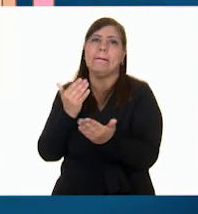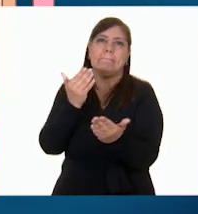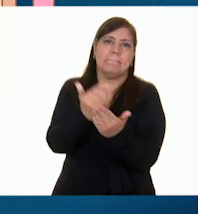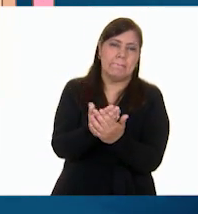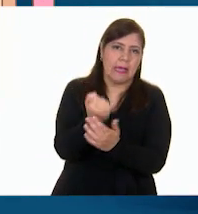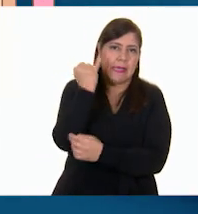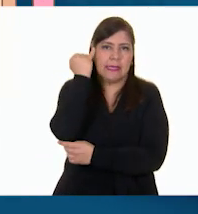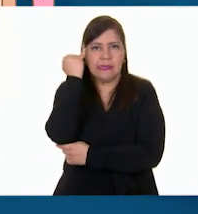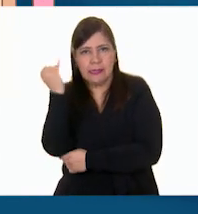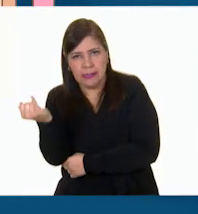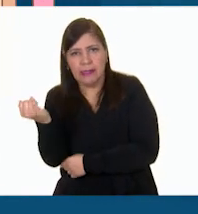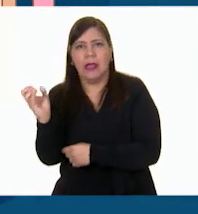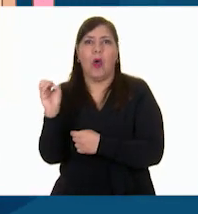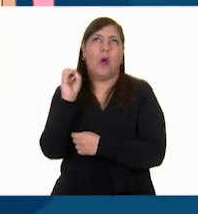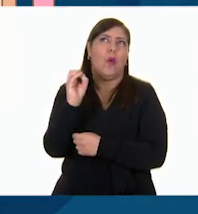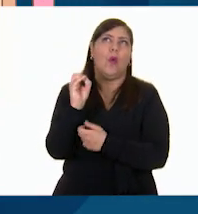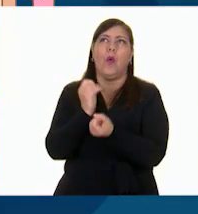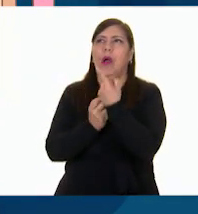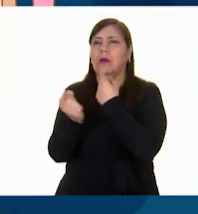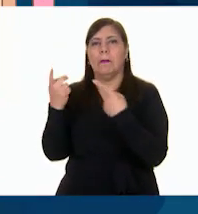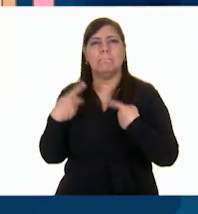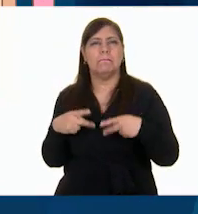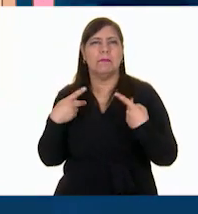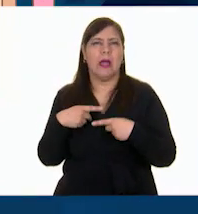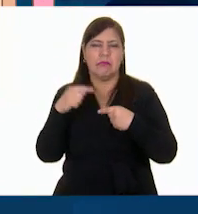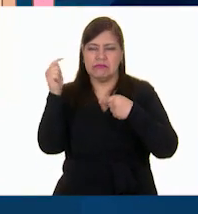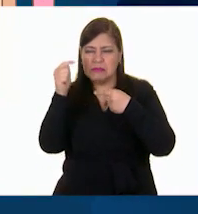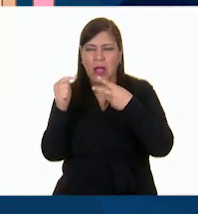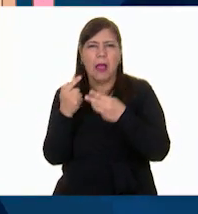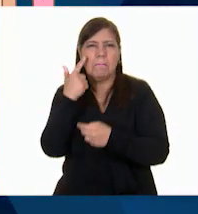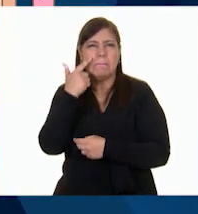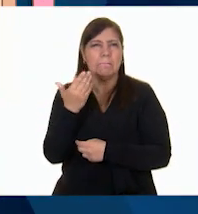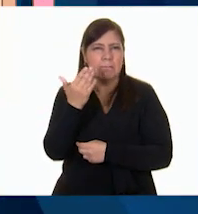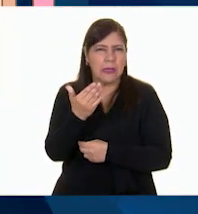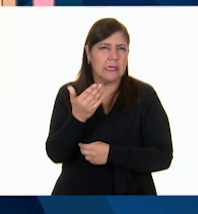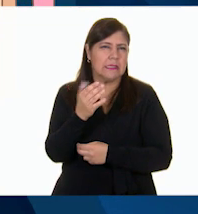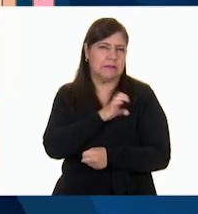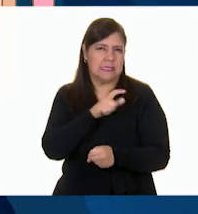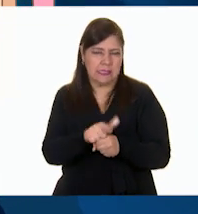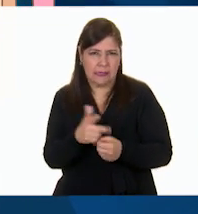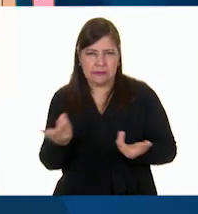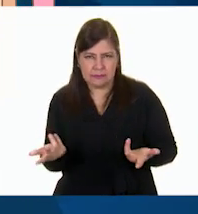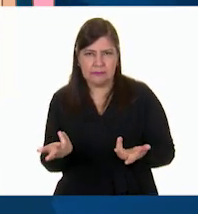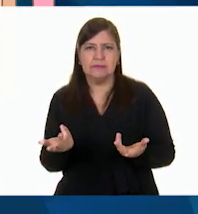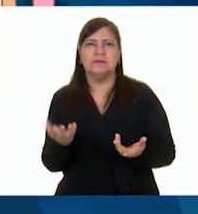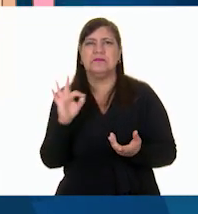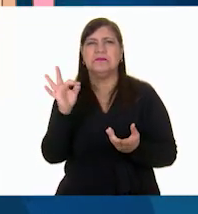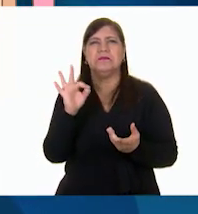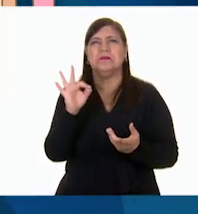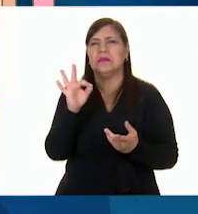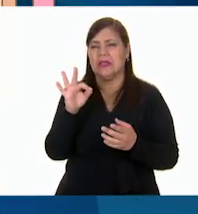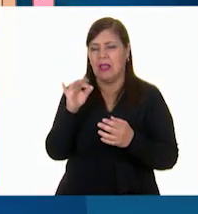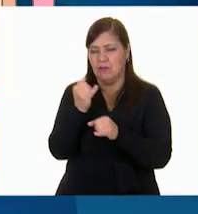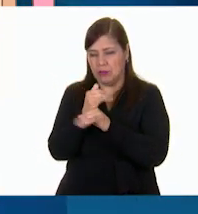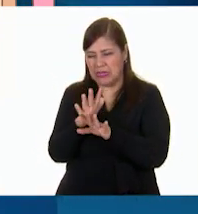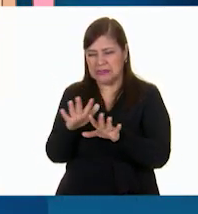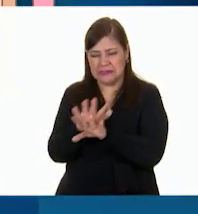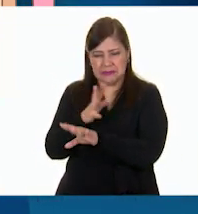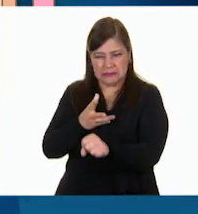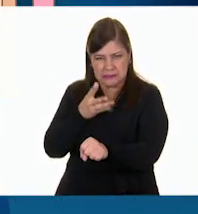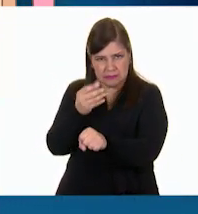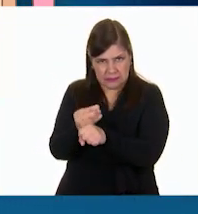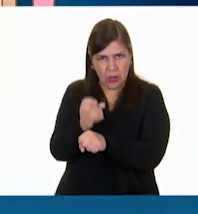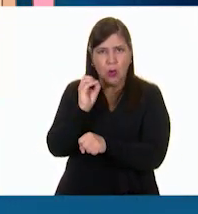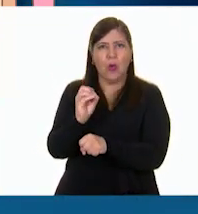peticiones o quienes piden cosas muy específicas como, por ejemplo, ¿no? que se cambie algún tipo de información o que sean